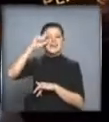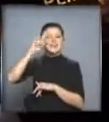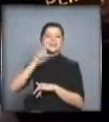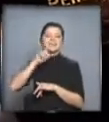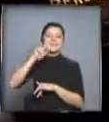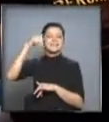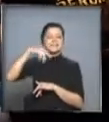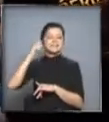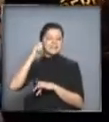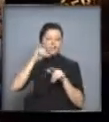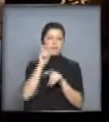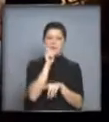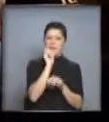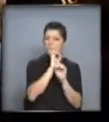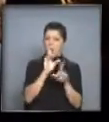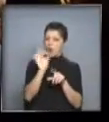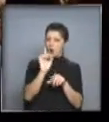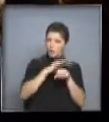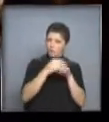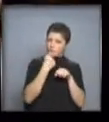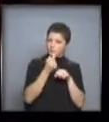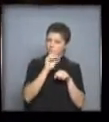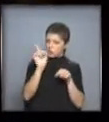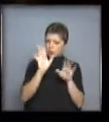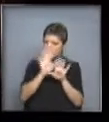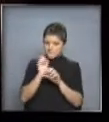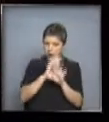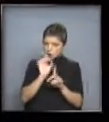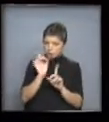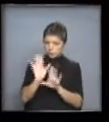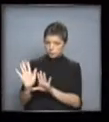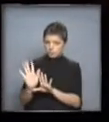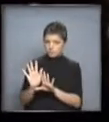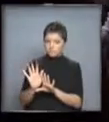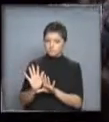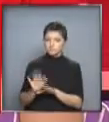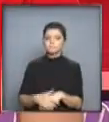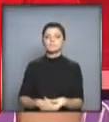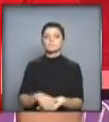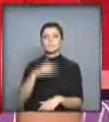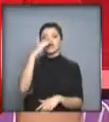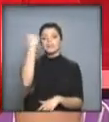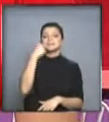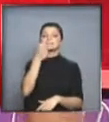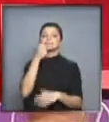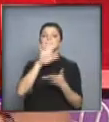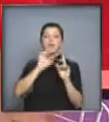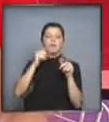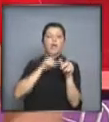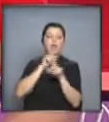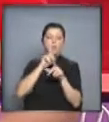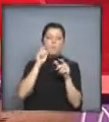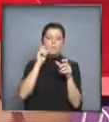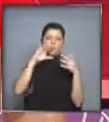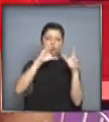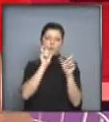dicen marketing. Pero lo dicen de una forma también como para algo desprestigiar. Malo, no es malo. Y también hay un error, perdón, déjame decir algo, y también hay un error de conceptos acá, porque estamos hablando de la